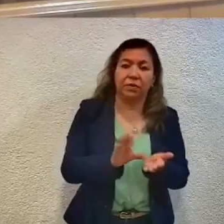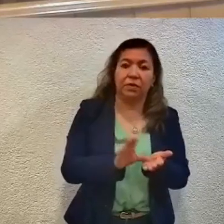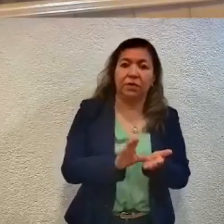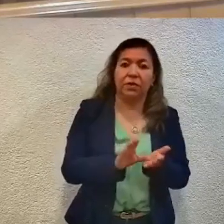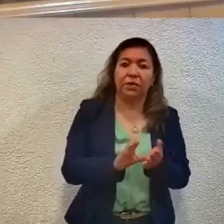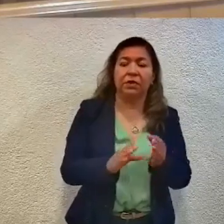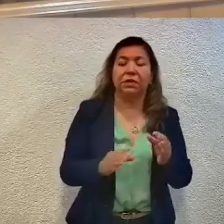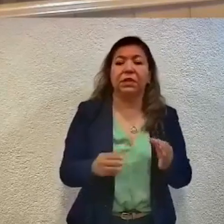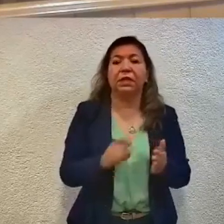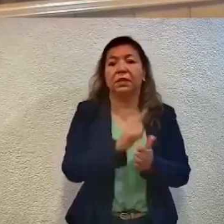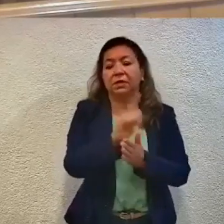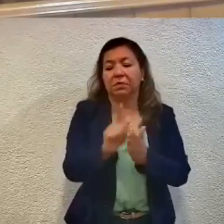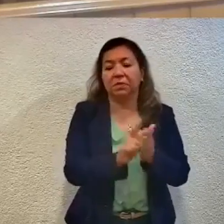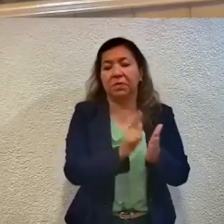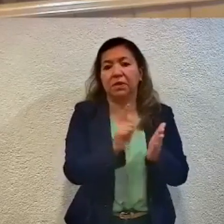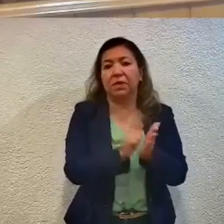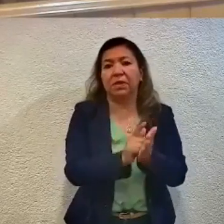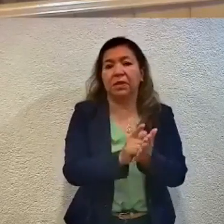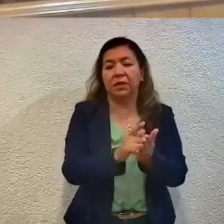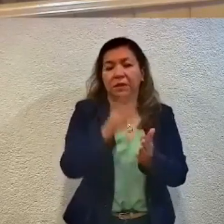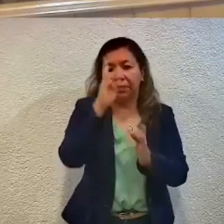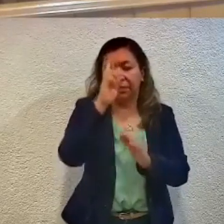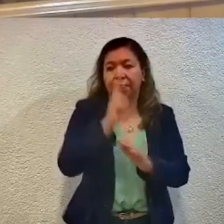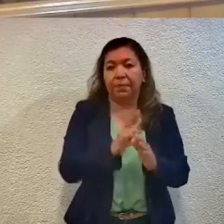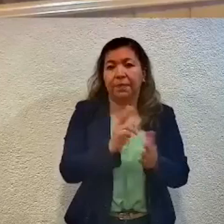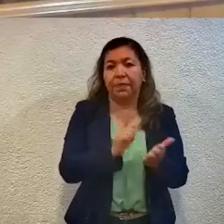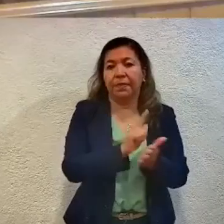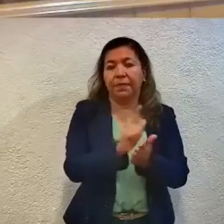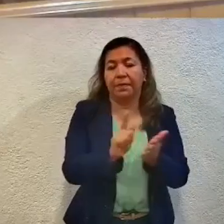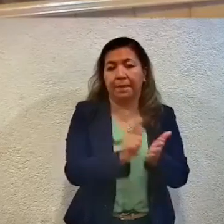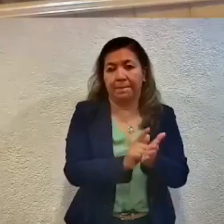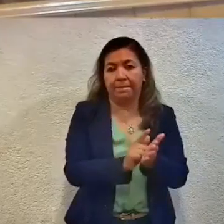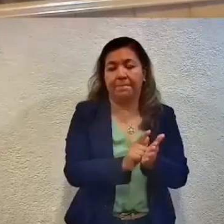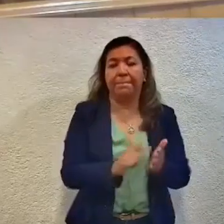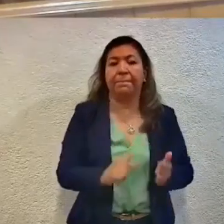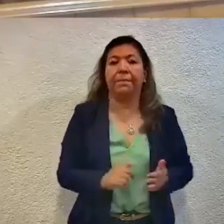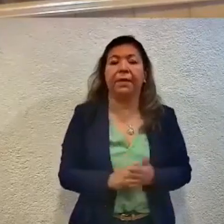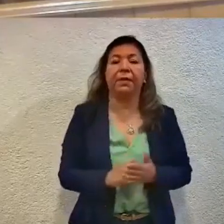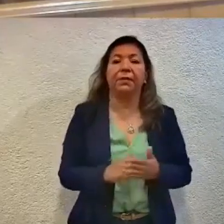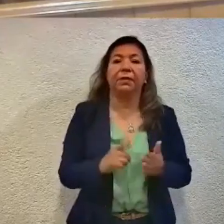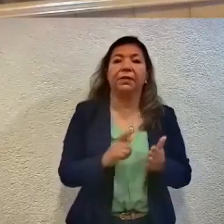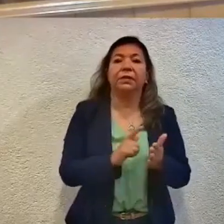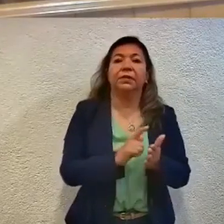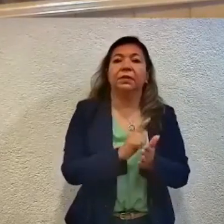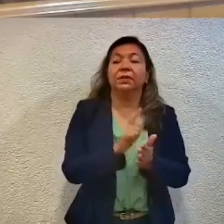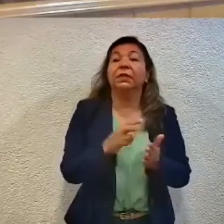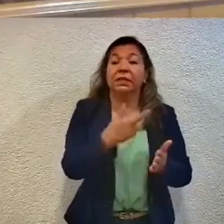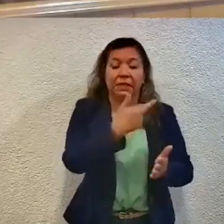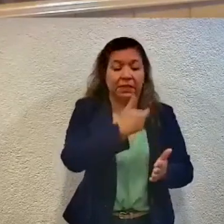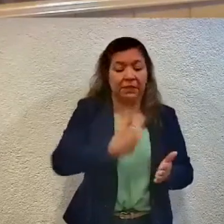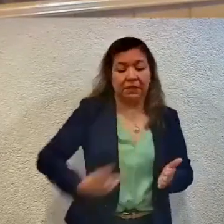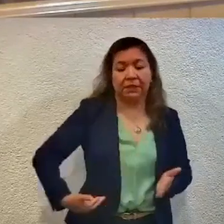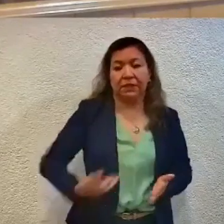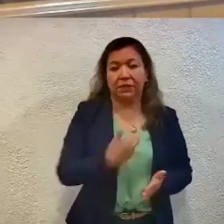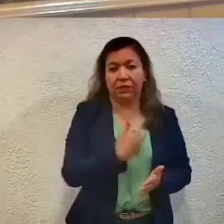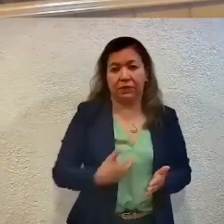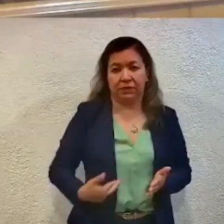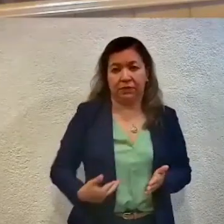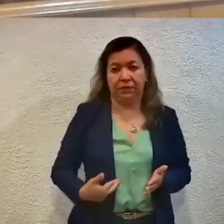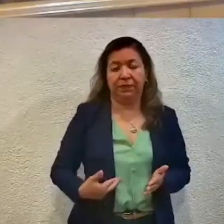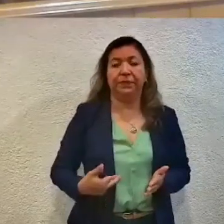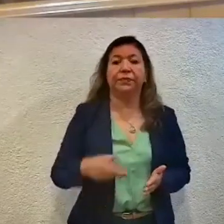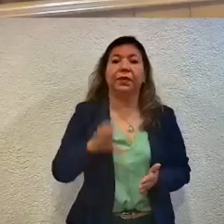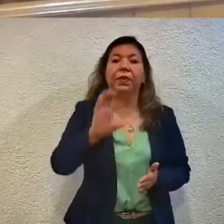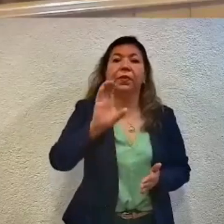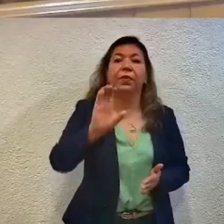contienen vicios de inconstitucionalidad que afecten la esfera jurídica del promovente. Respecto a la ilegal asignación de regidurías para